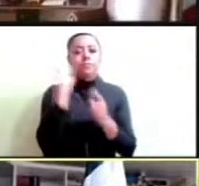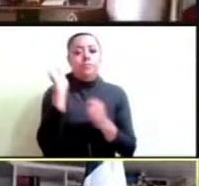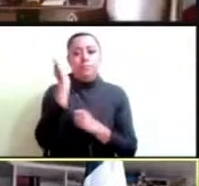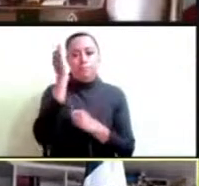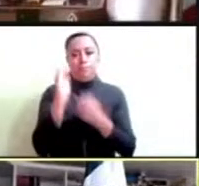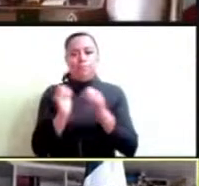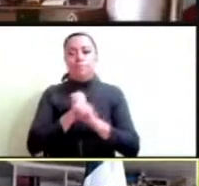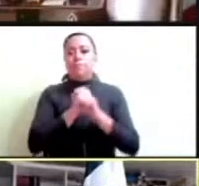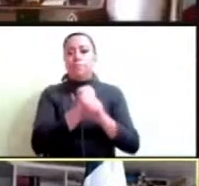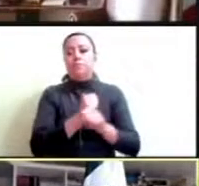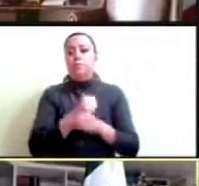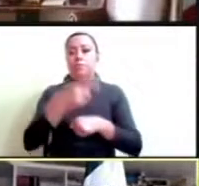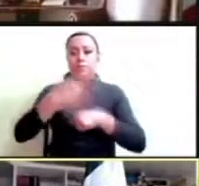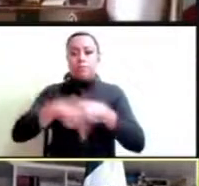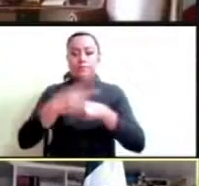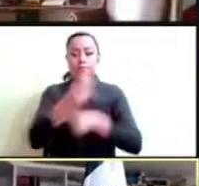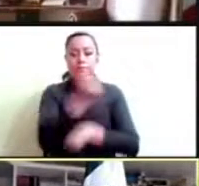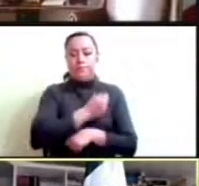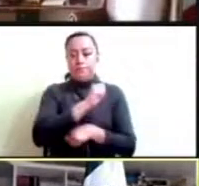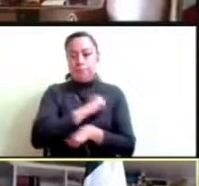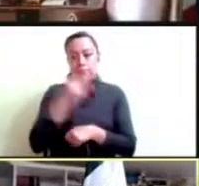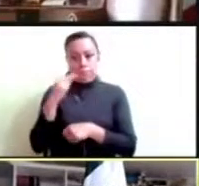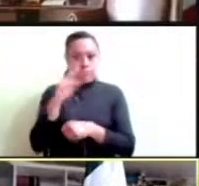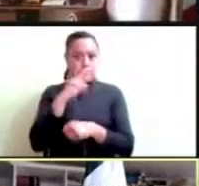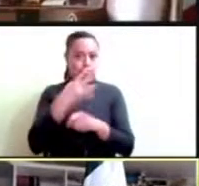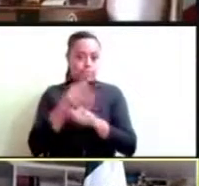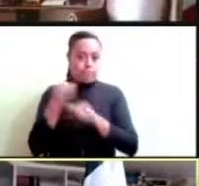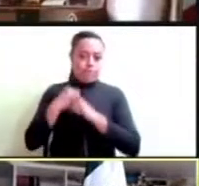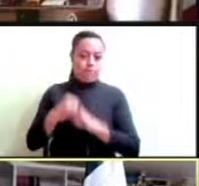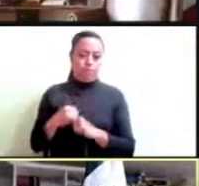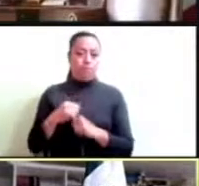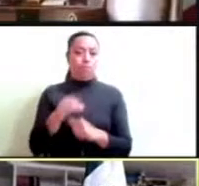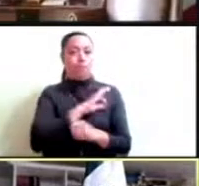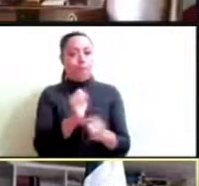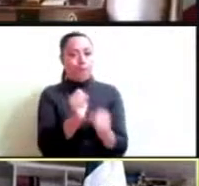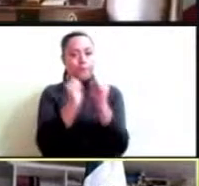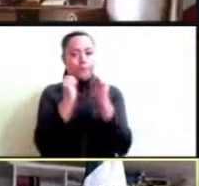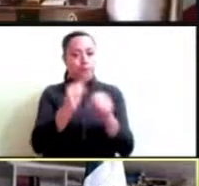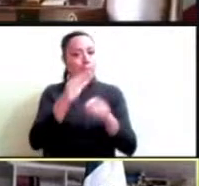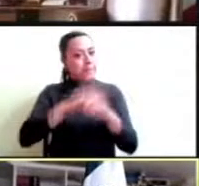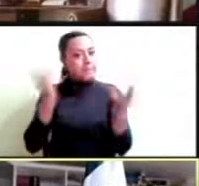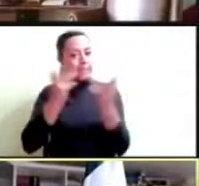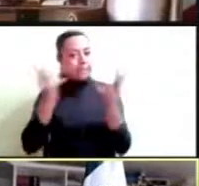que en el ámbito de sus atribuciones refuerce las acciones de vigilancia del comercio